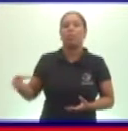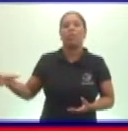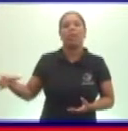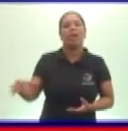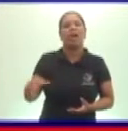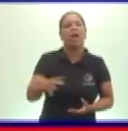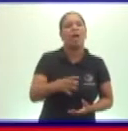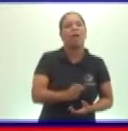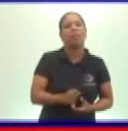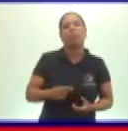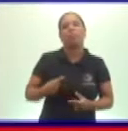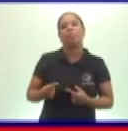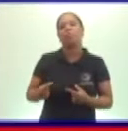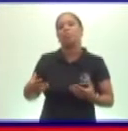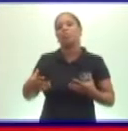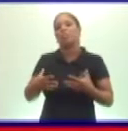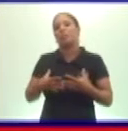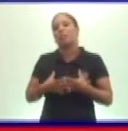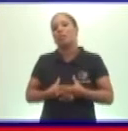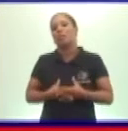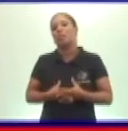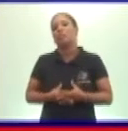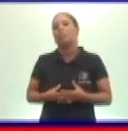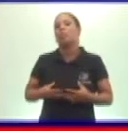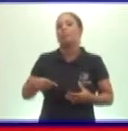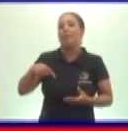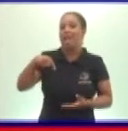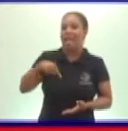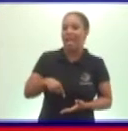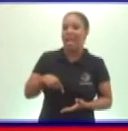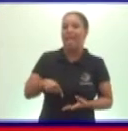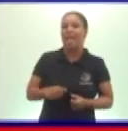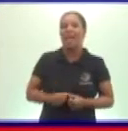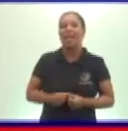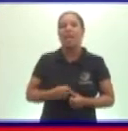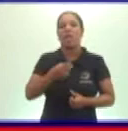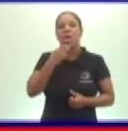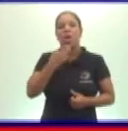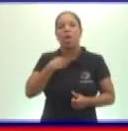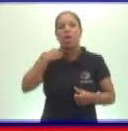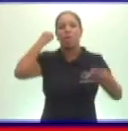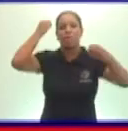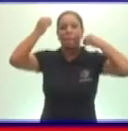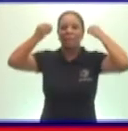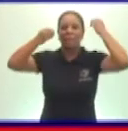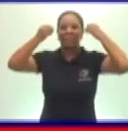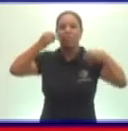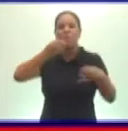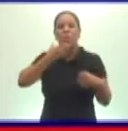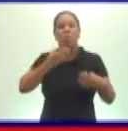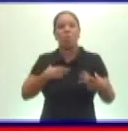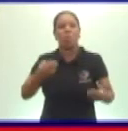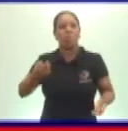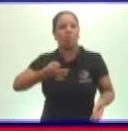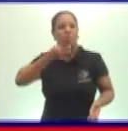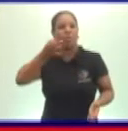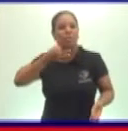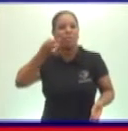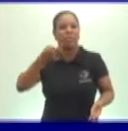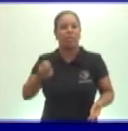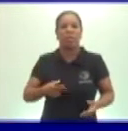esa relación que se establece entre cómo pensamos y cómo lo expresamos en términos